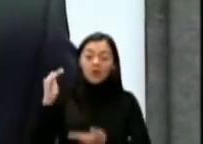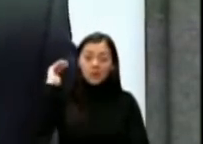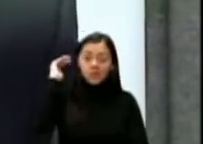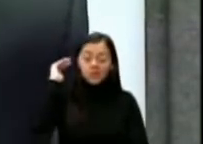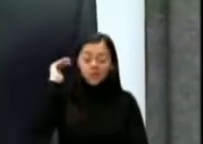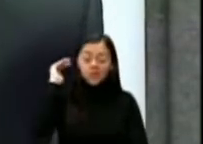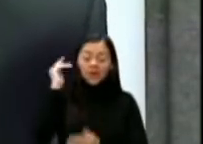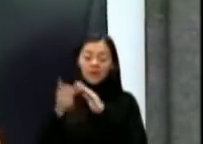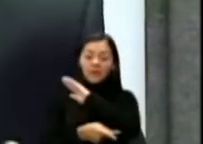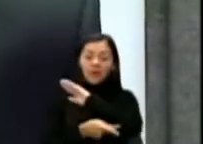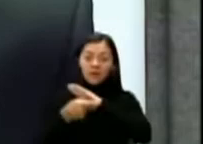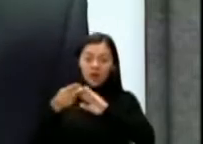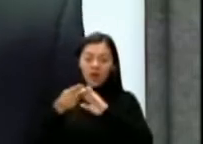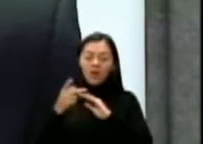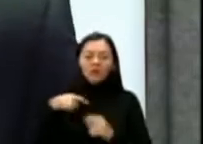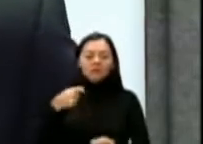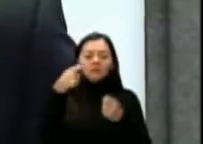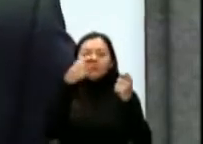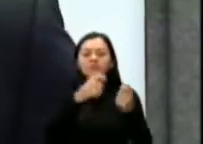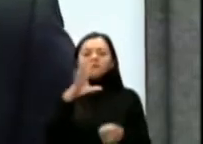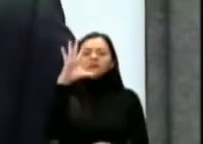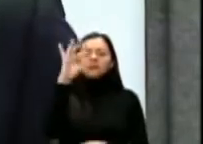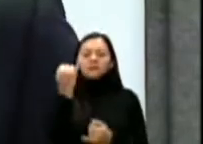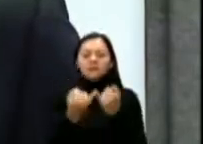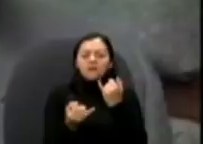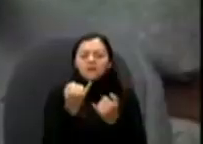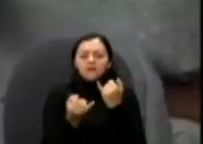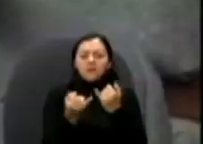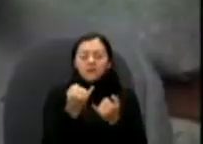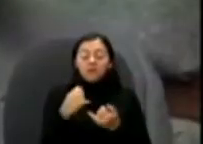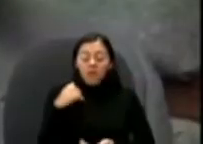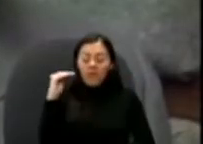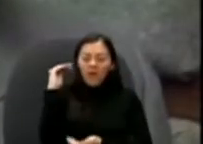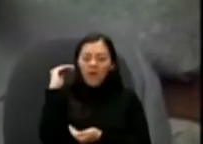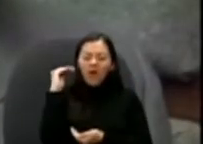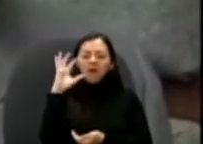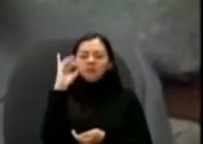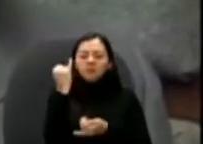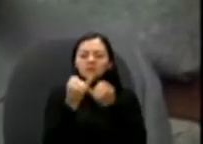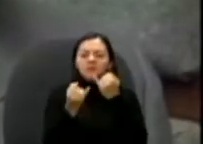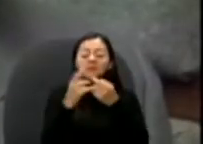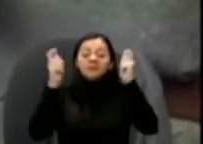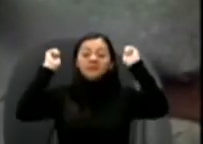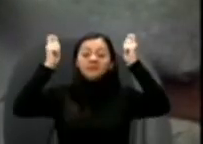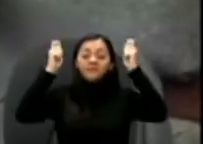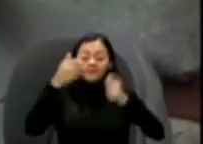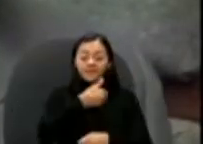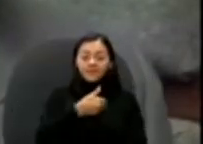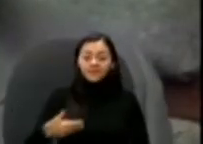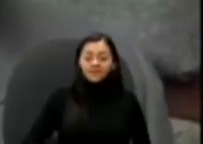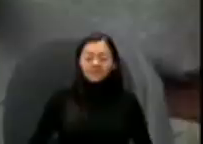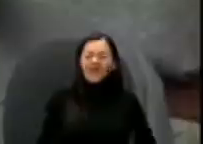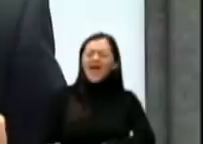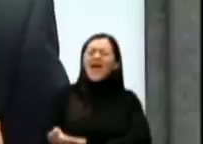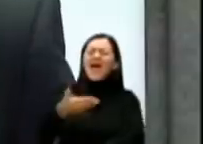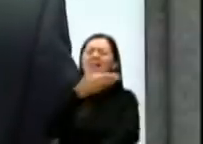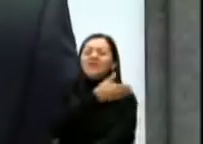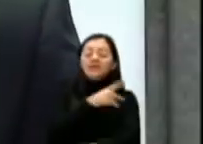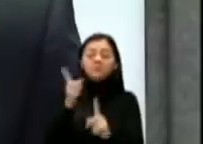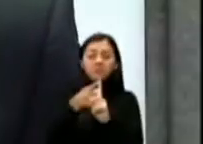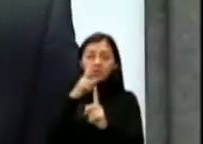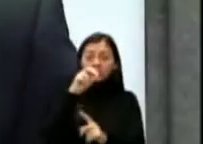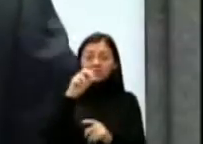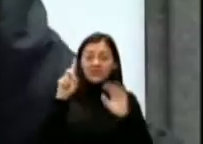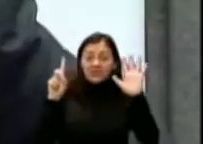amazónicas una propuesta de campaña a la primera campaña del compañero presidente rafael correa delgado que duplicó ese